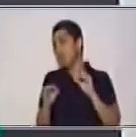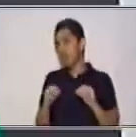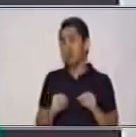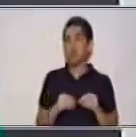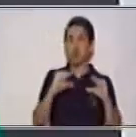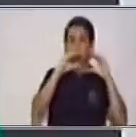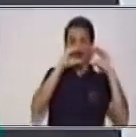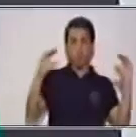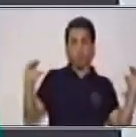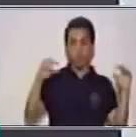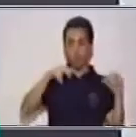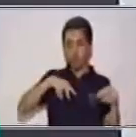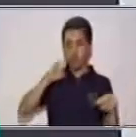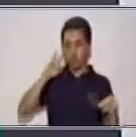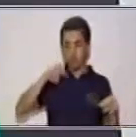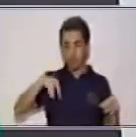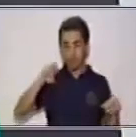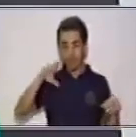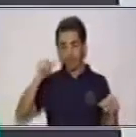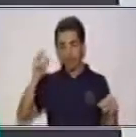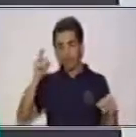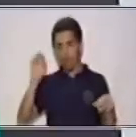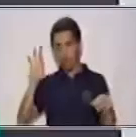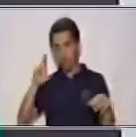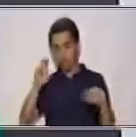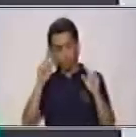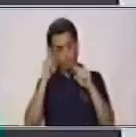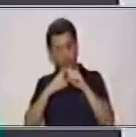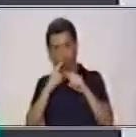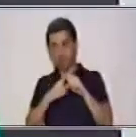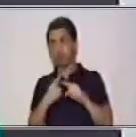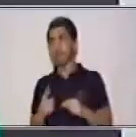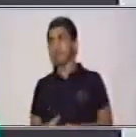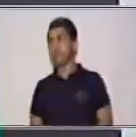numerador, denominador por denominador. Y vamos a tener